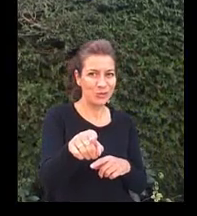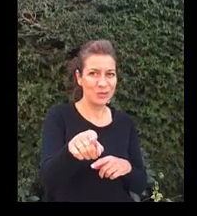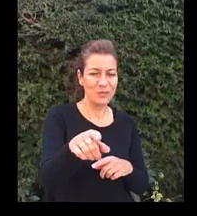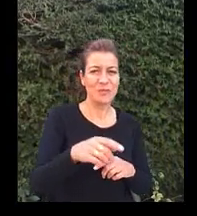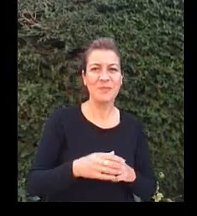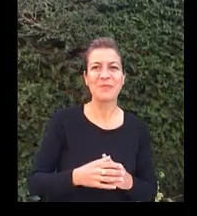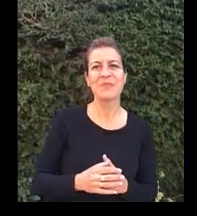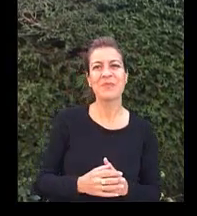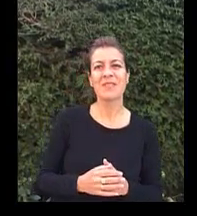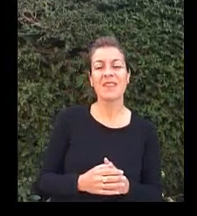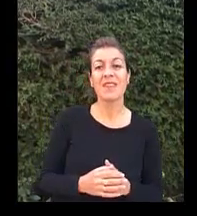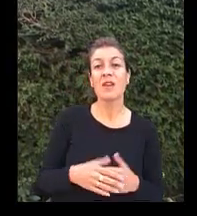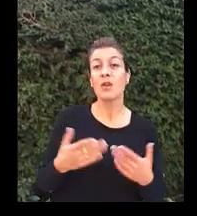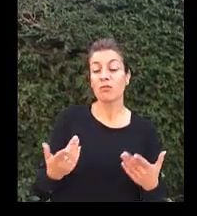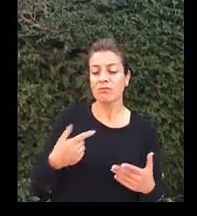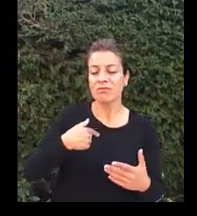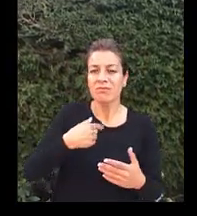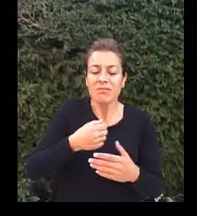que tú.